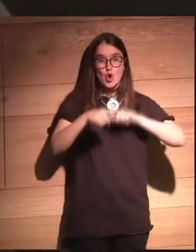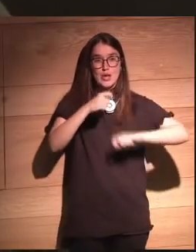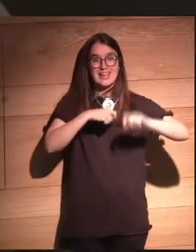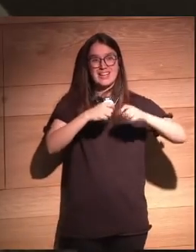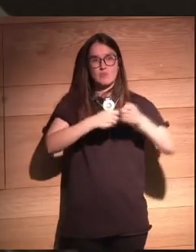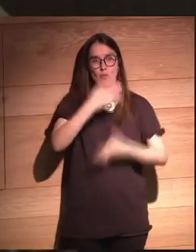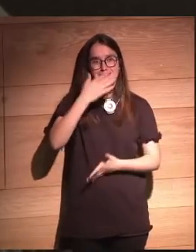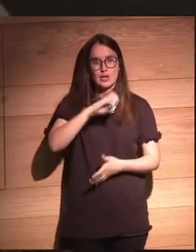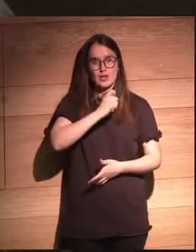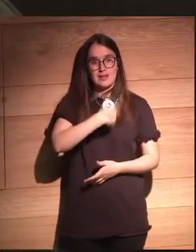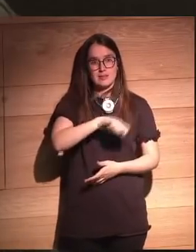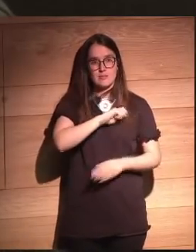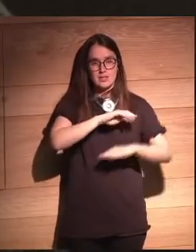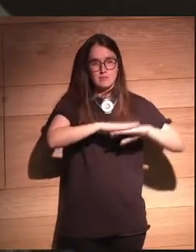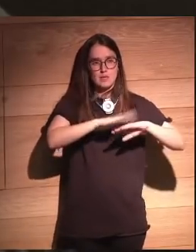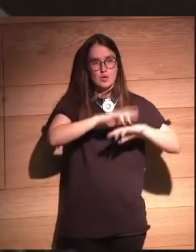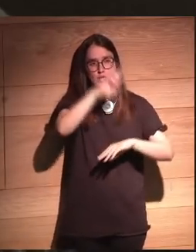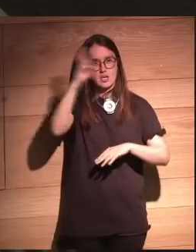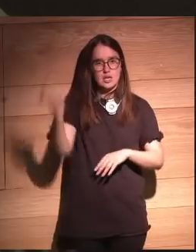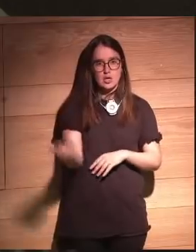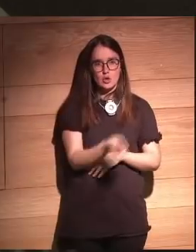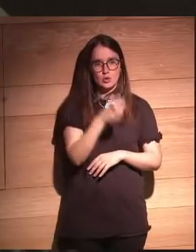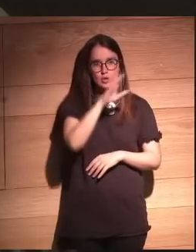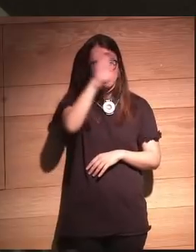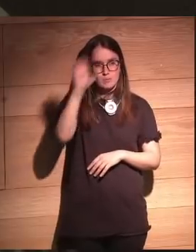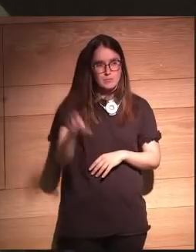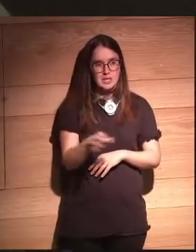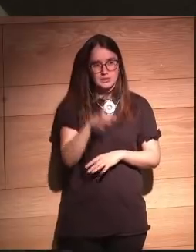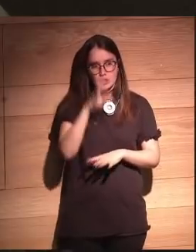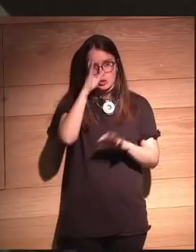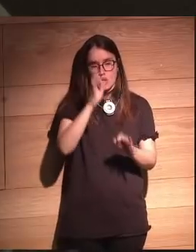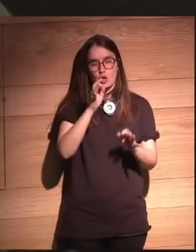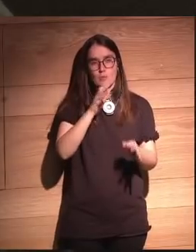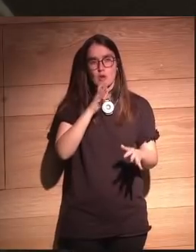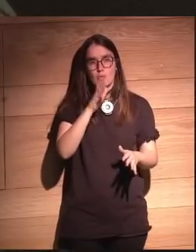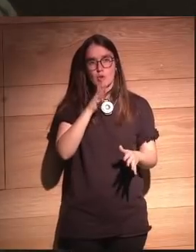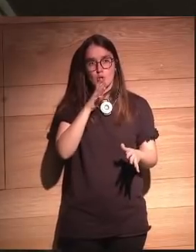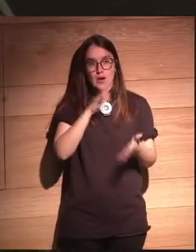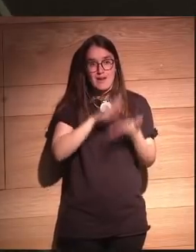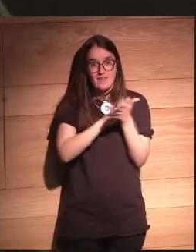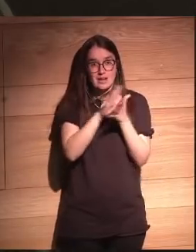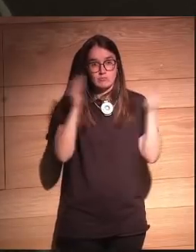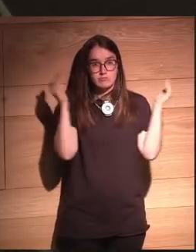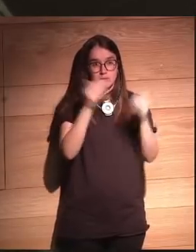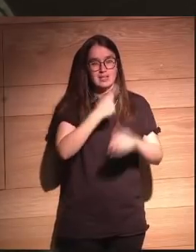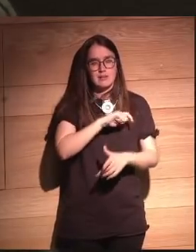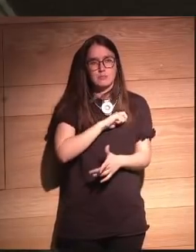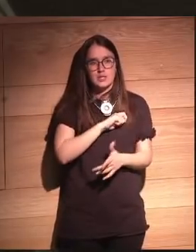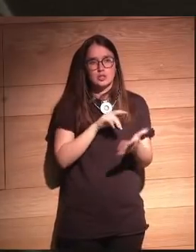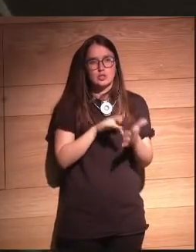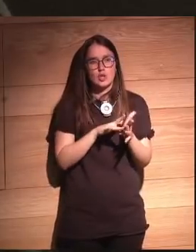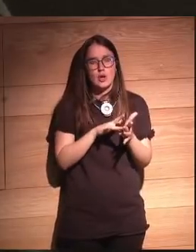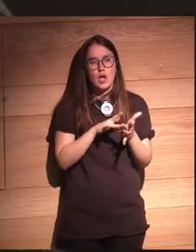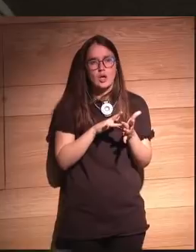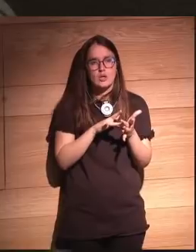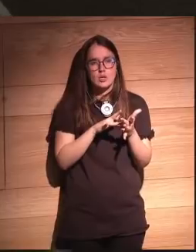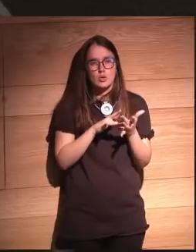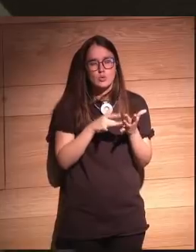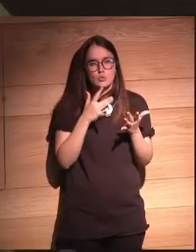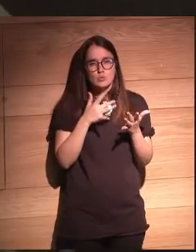menos en España y en otros países, evidentemente, pero por quedarnos en este, que ha tenido un componente